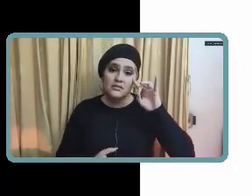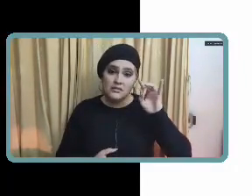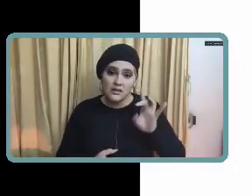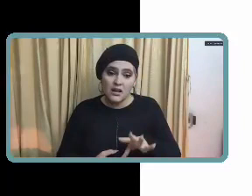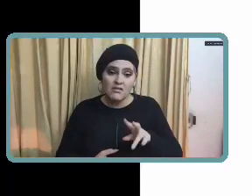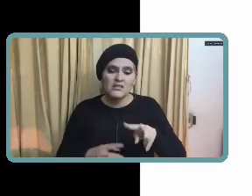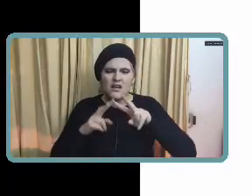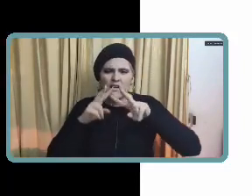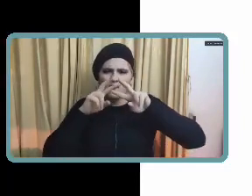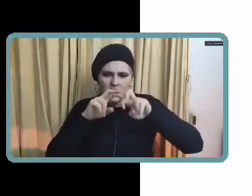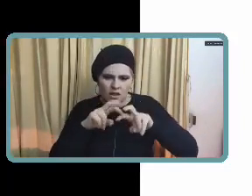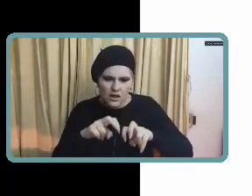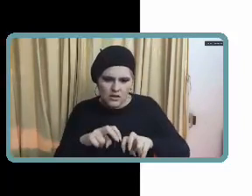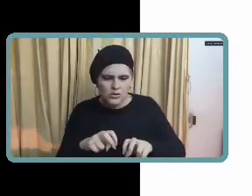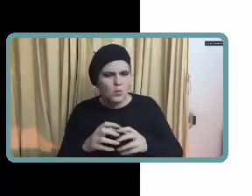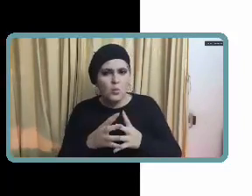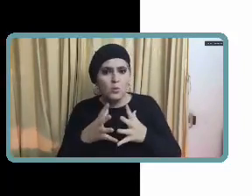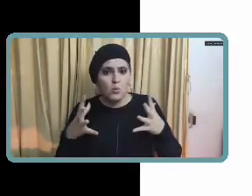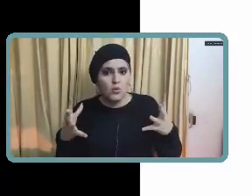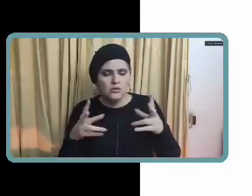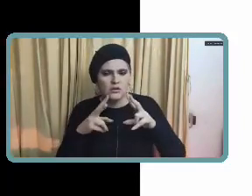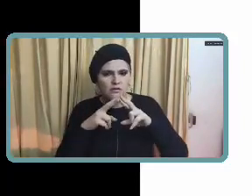respecto